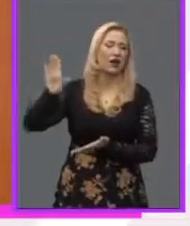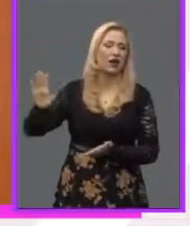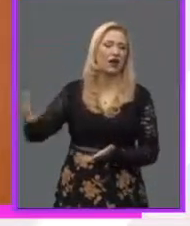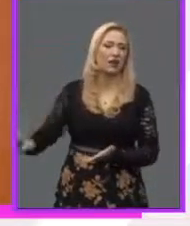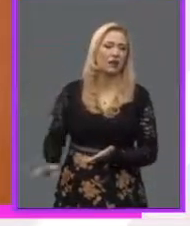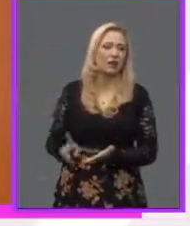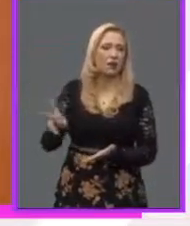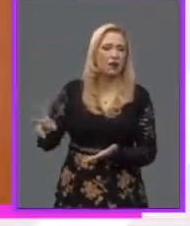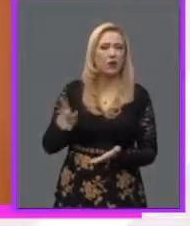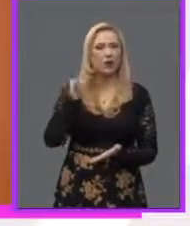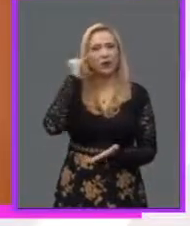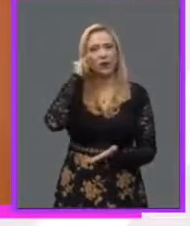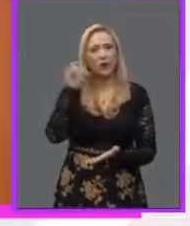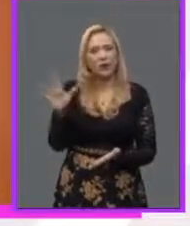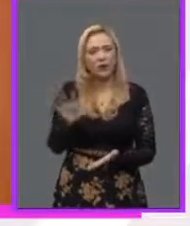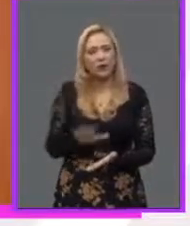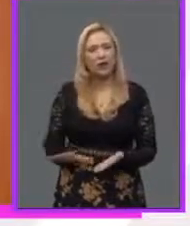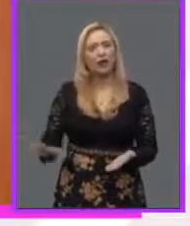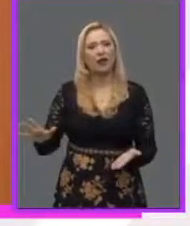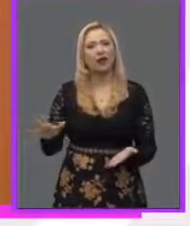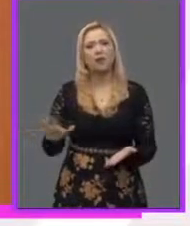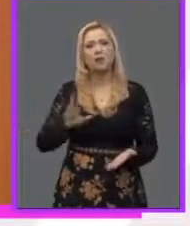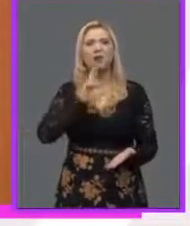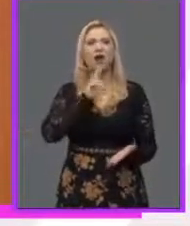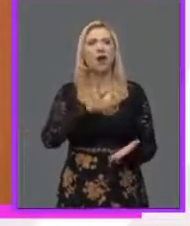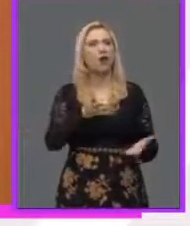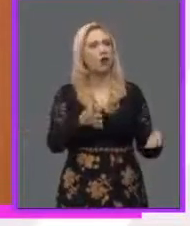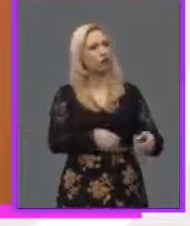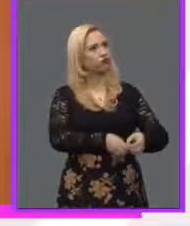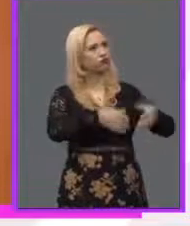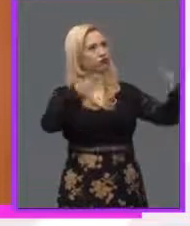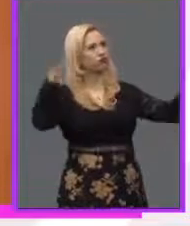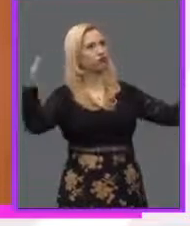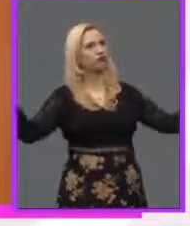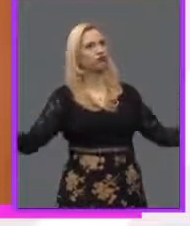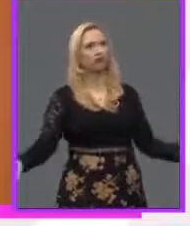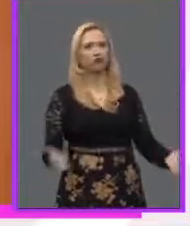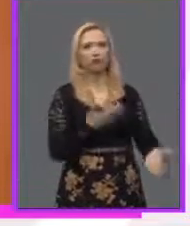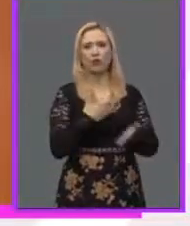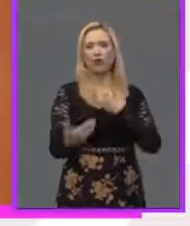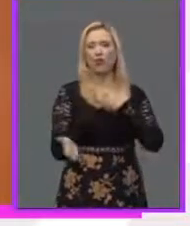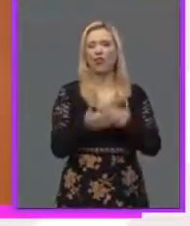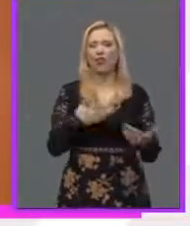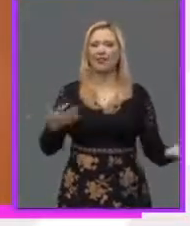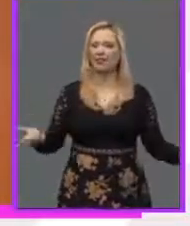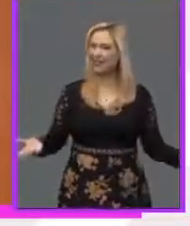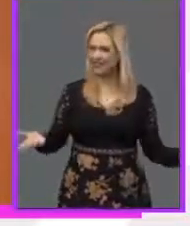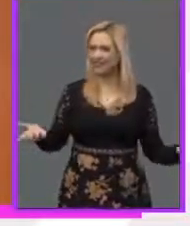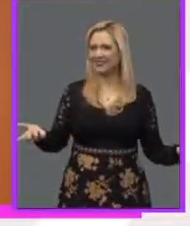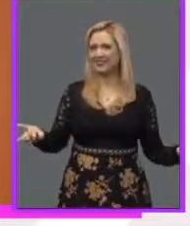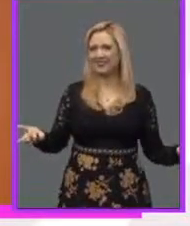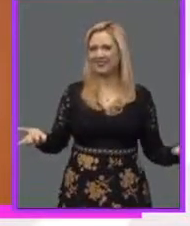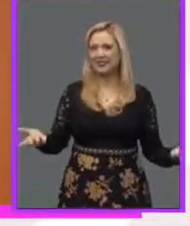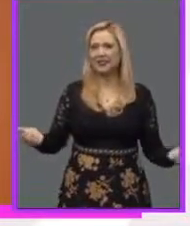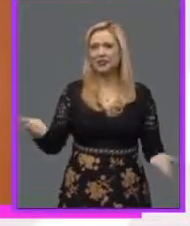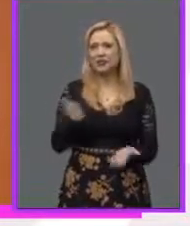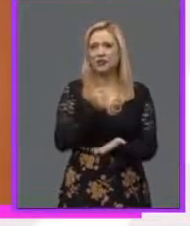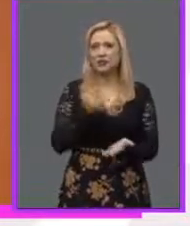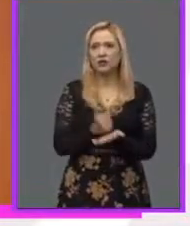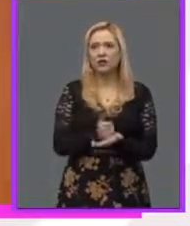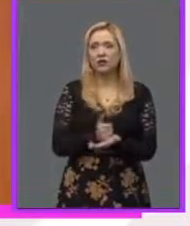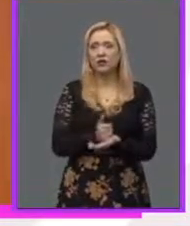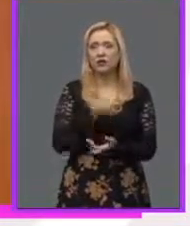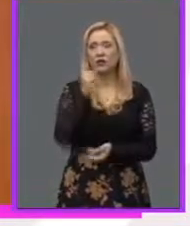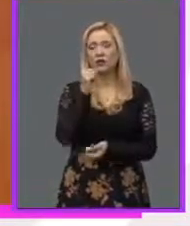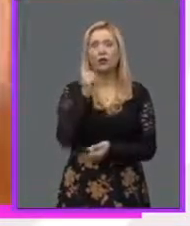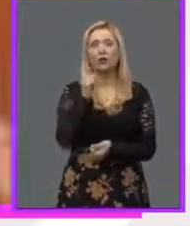con esta cuestión de, pues es que vamos a traer progreso, ¿no? Y que no tiene que ver con una ciudad propiamente, sino